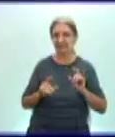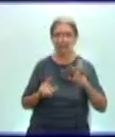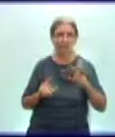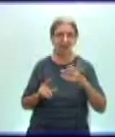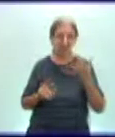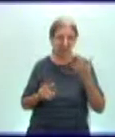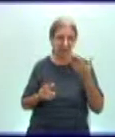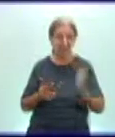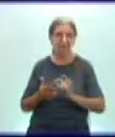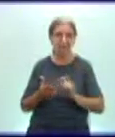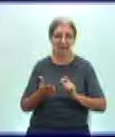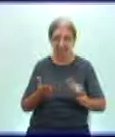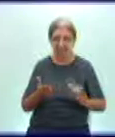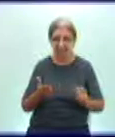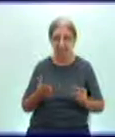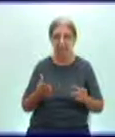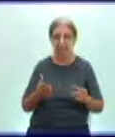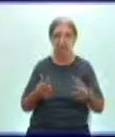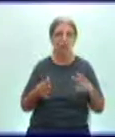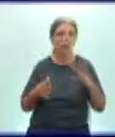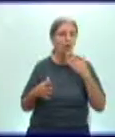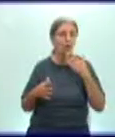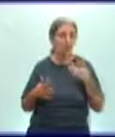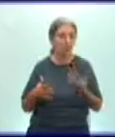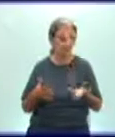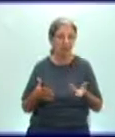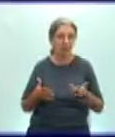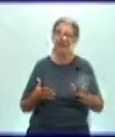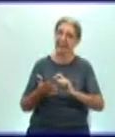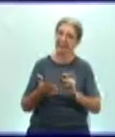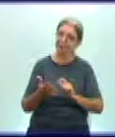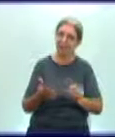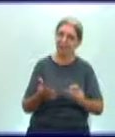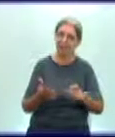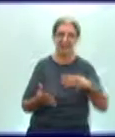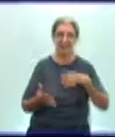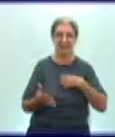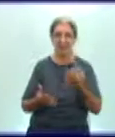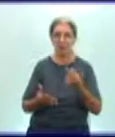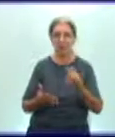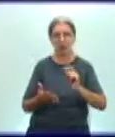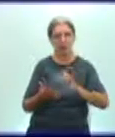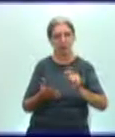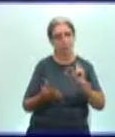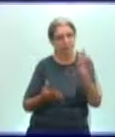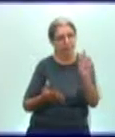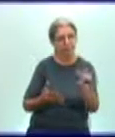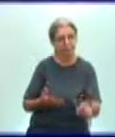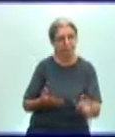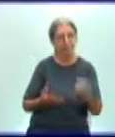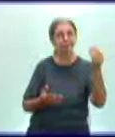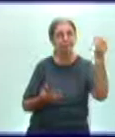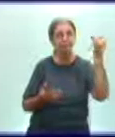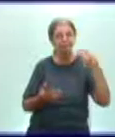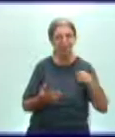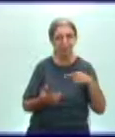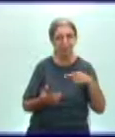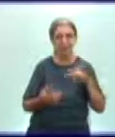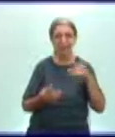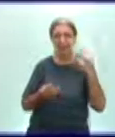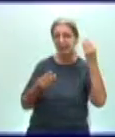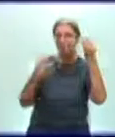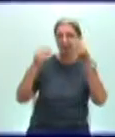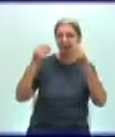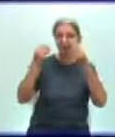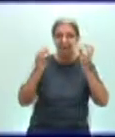la escritura. Tiene un autor conocido y recrea la realidad mediante la ficción y